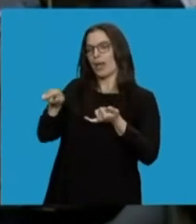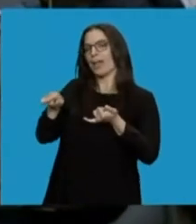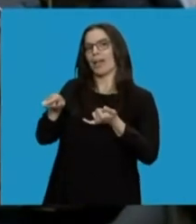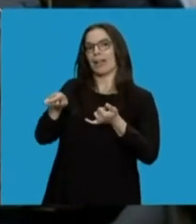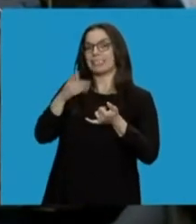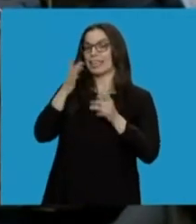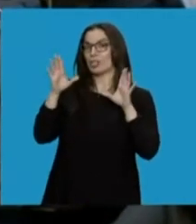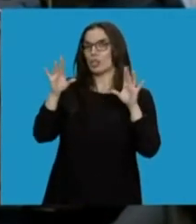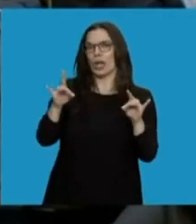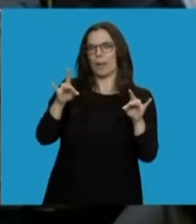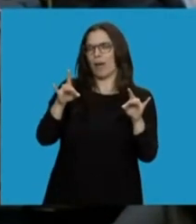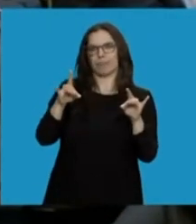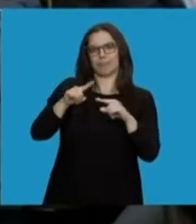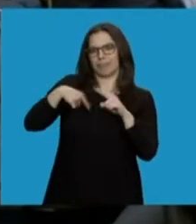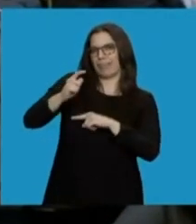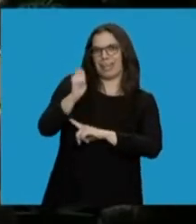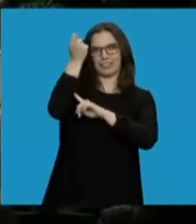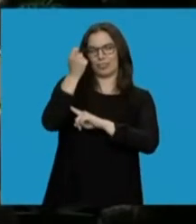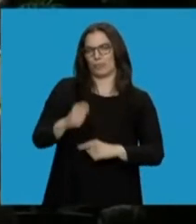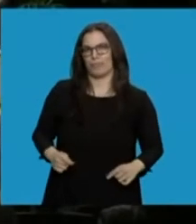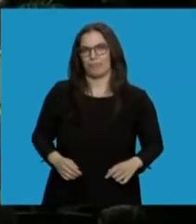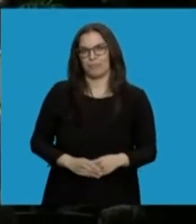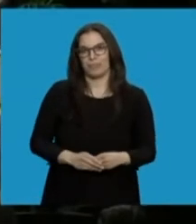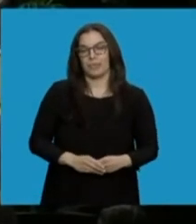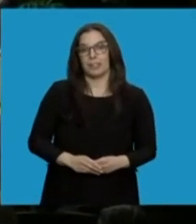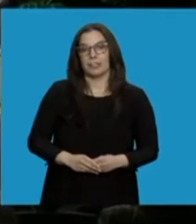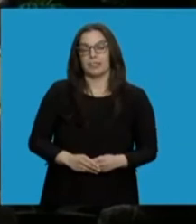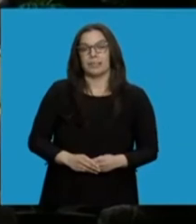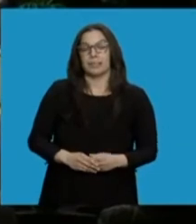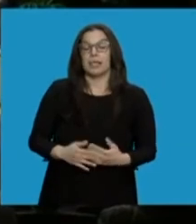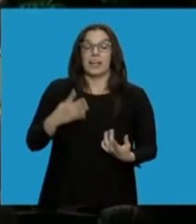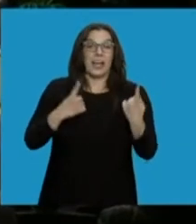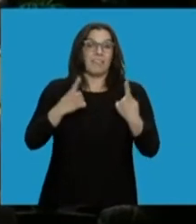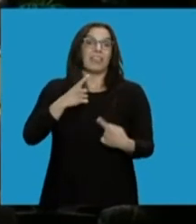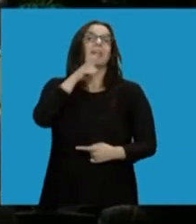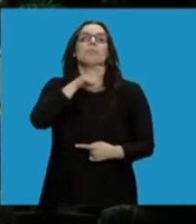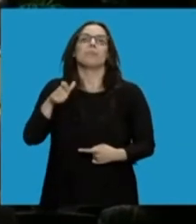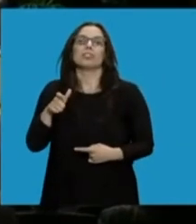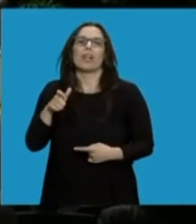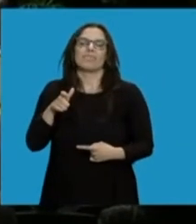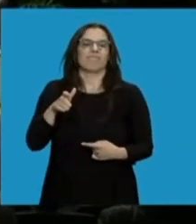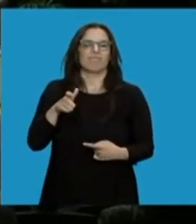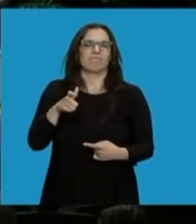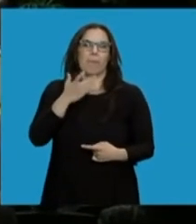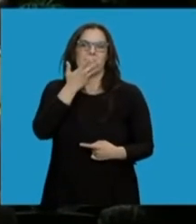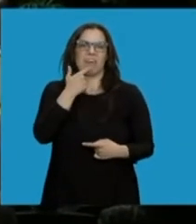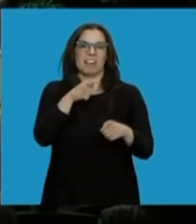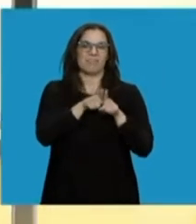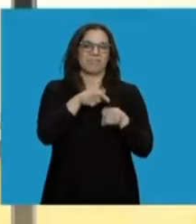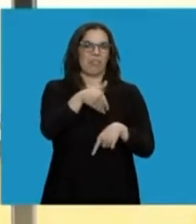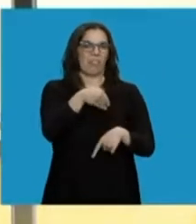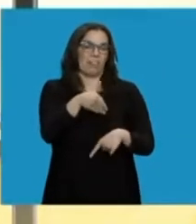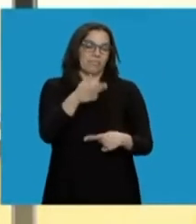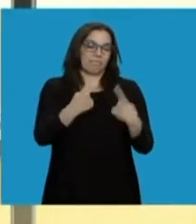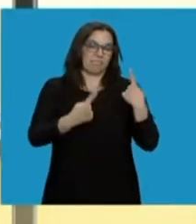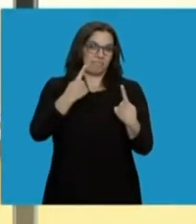Todo lo que tocaba lo convertía en oro. Aunque hay veces que hay gente que prefiere la hojalata. La segunda